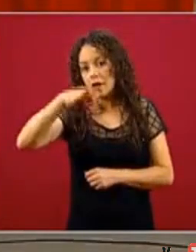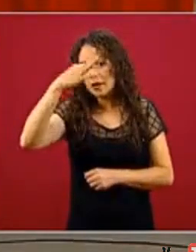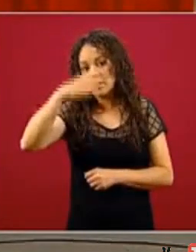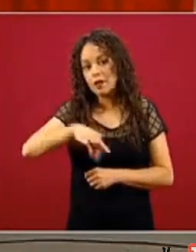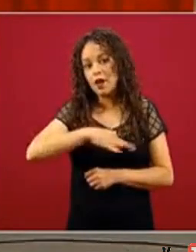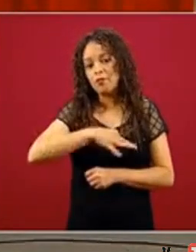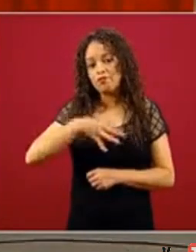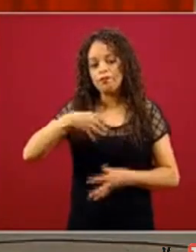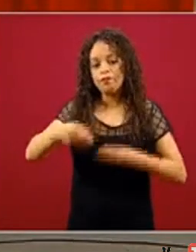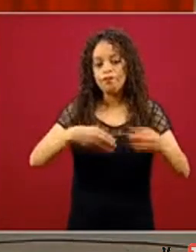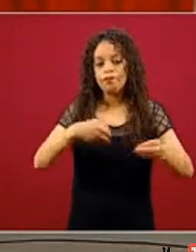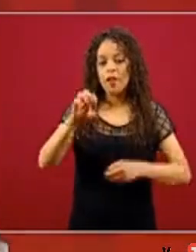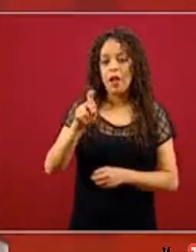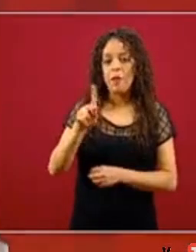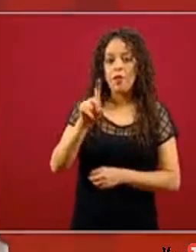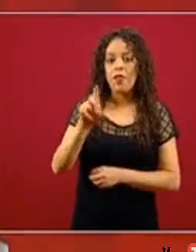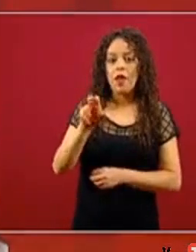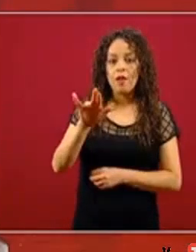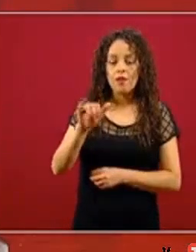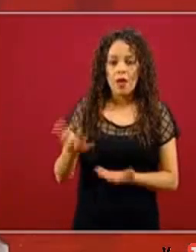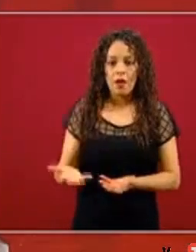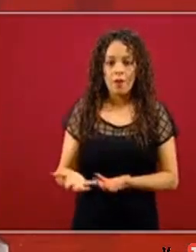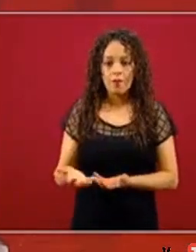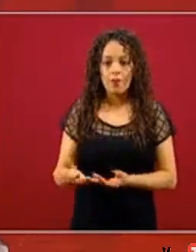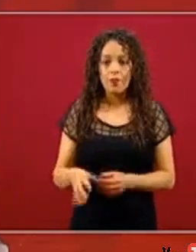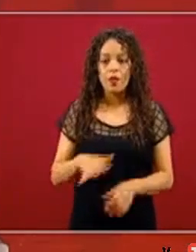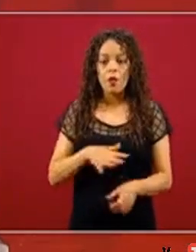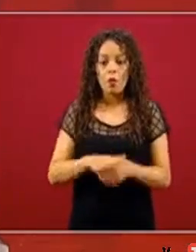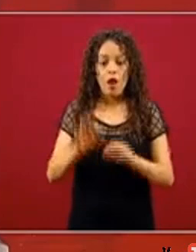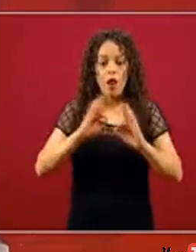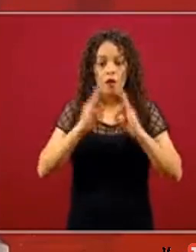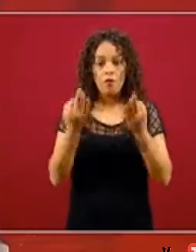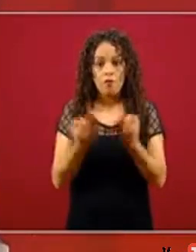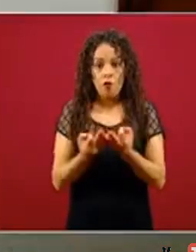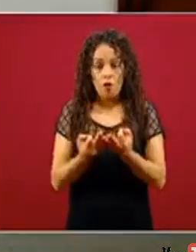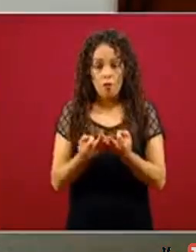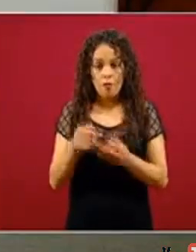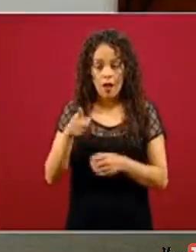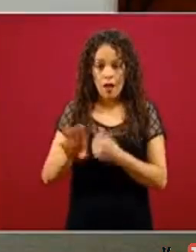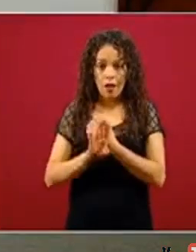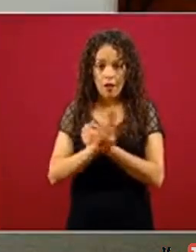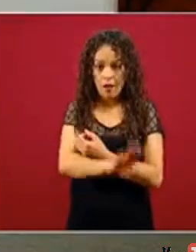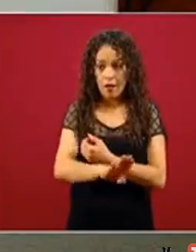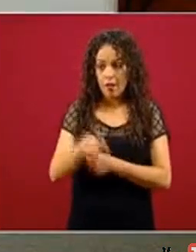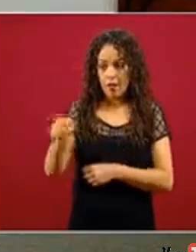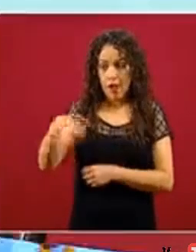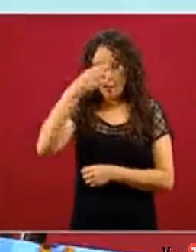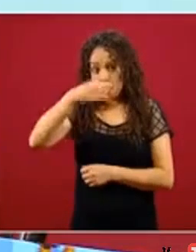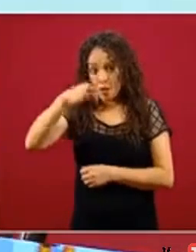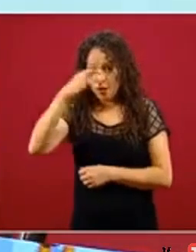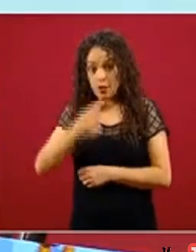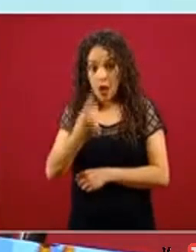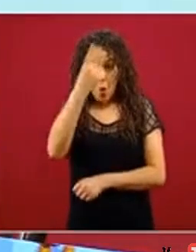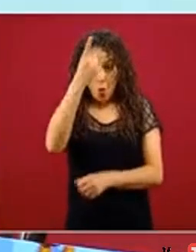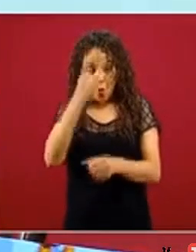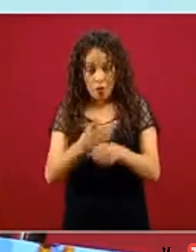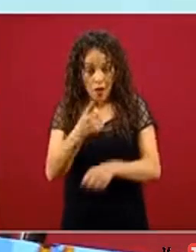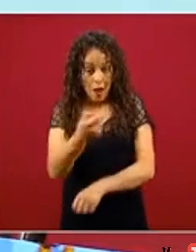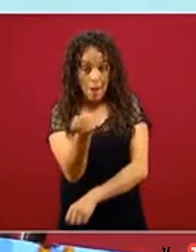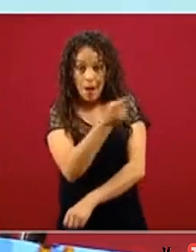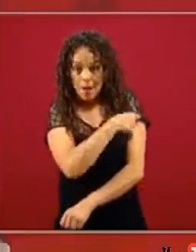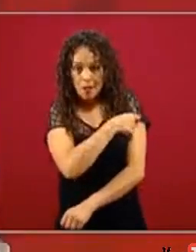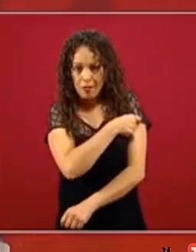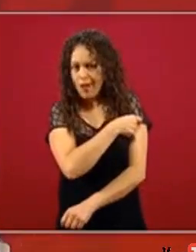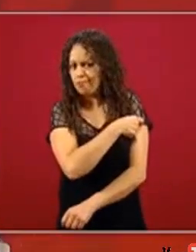Entonces, ¿cuál es la manera de prevenir la influenza? No es solamente vacunándose, de hecho las vacunas se usan para las poblaciones de alto riesgo.